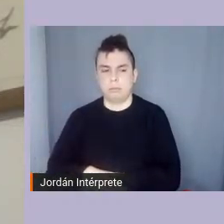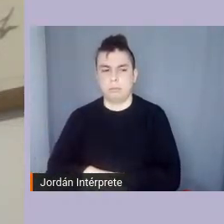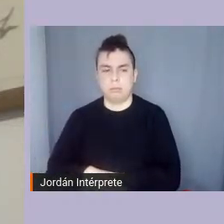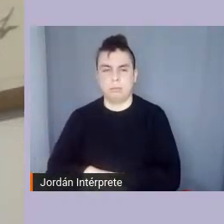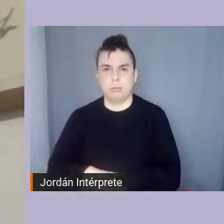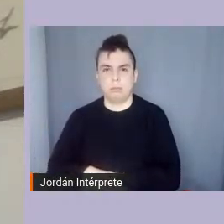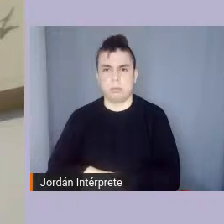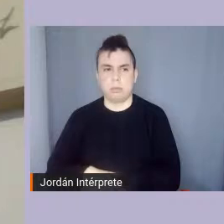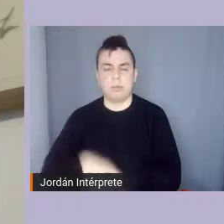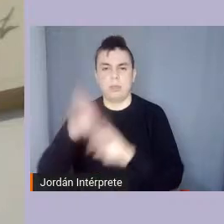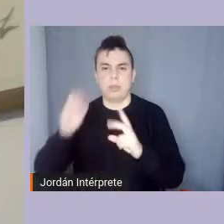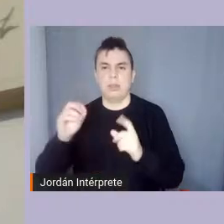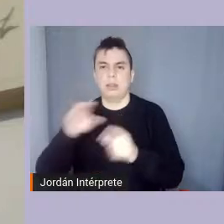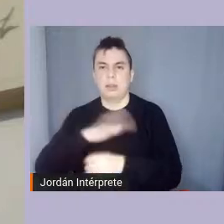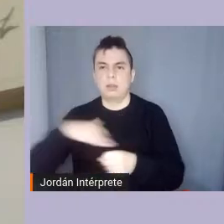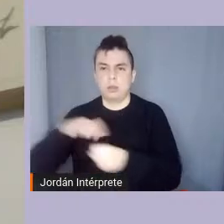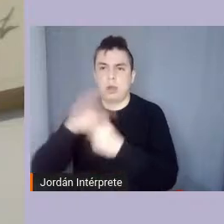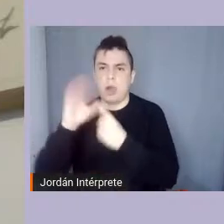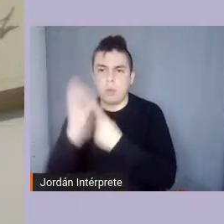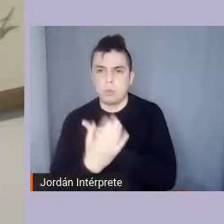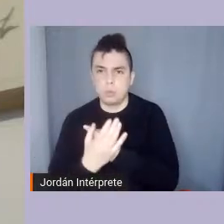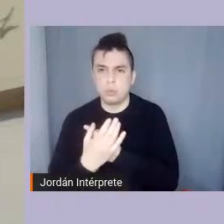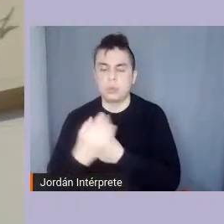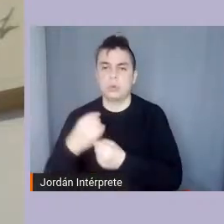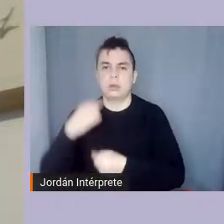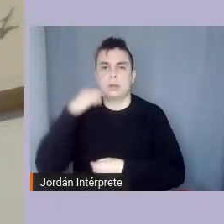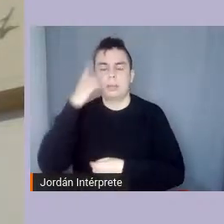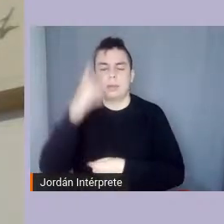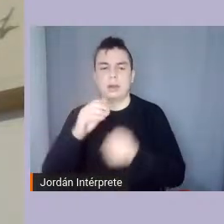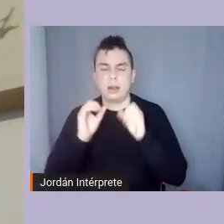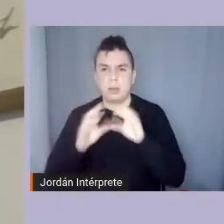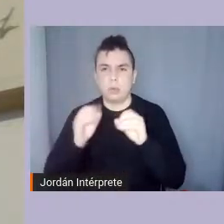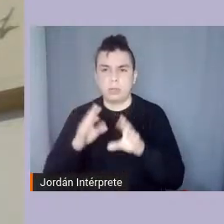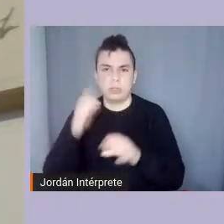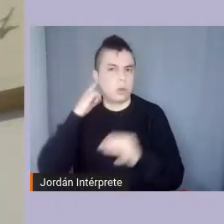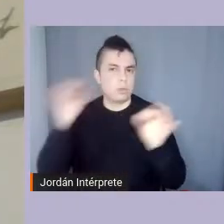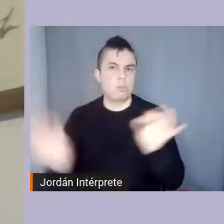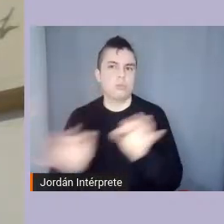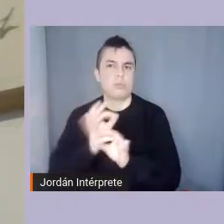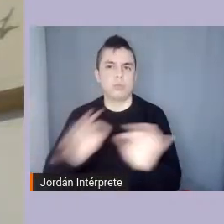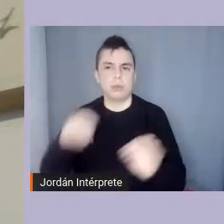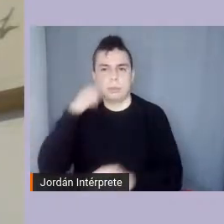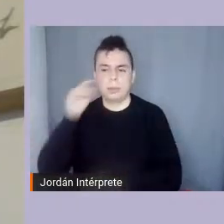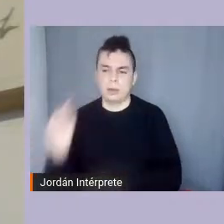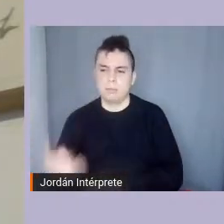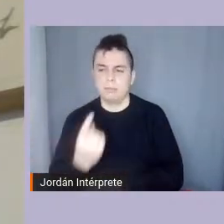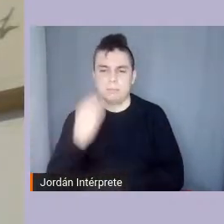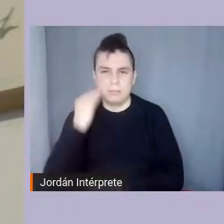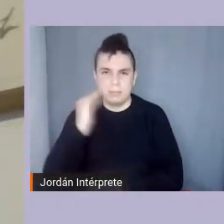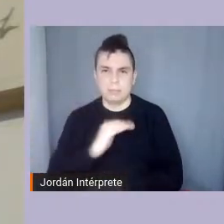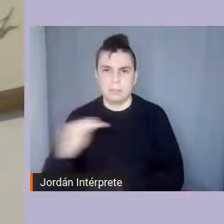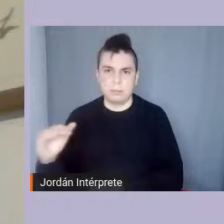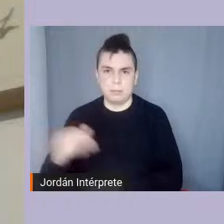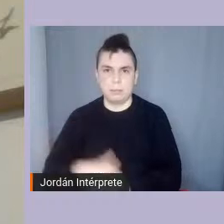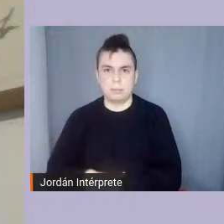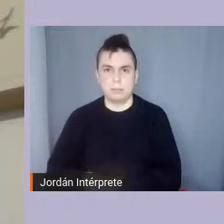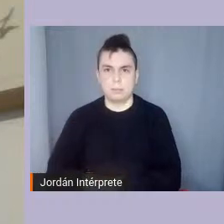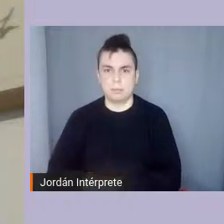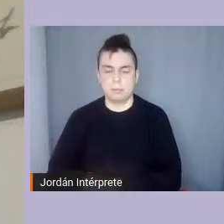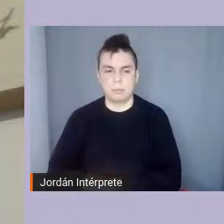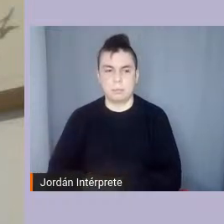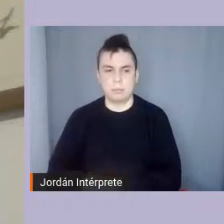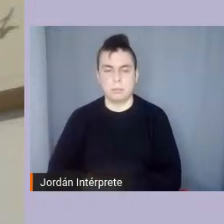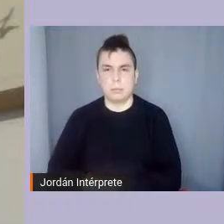culturales en nuestro país de visibilizar a la educación musical para la primera infancia. Son muy pocas las instancias que tenemos los